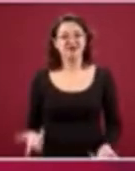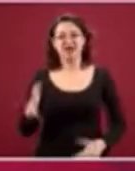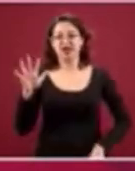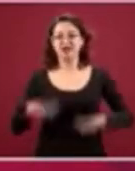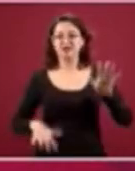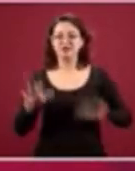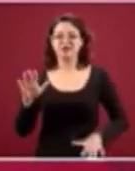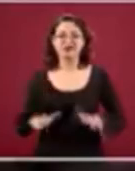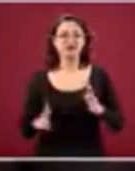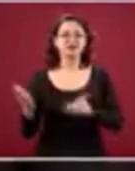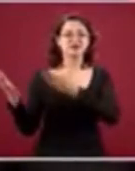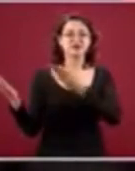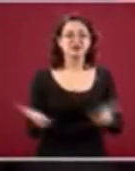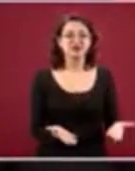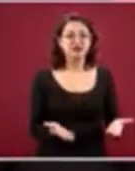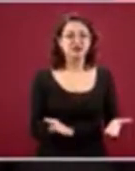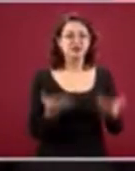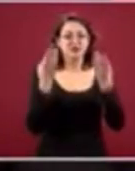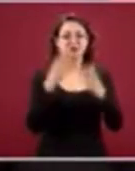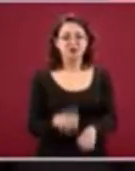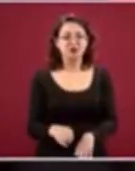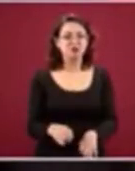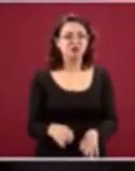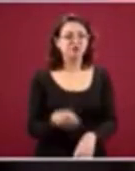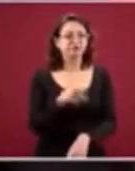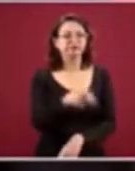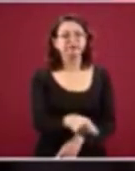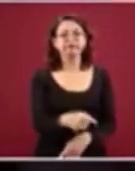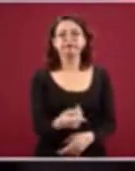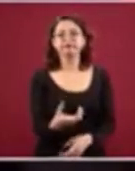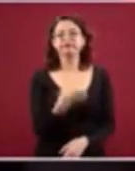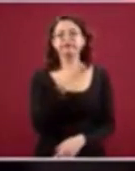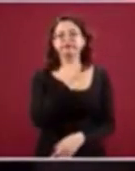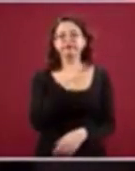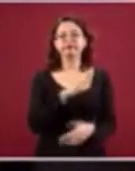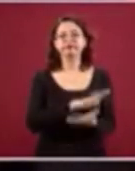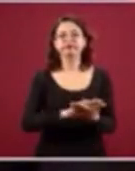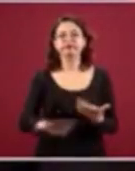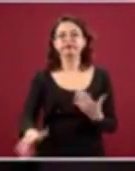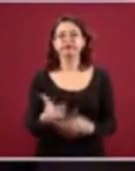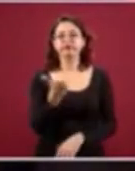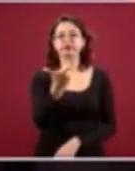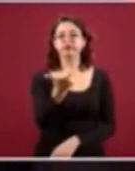llegan y no hay dinero en la sucursal.